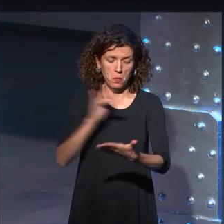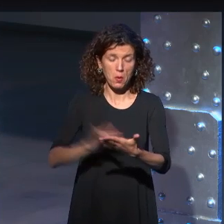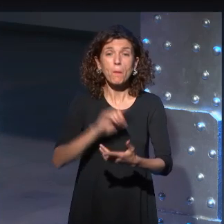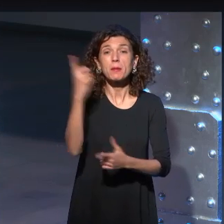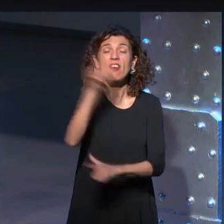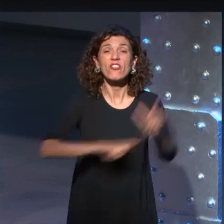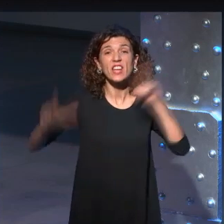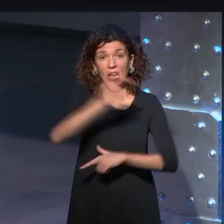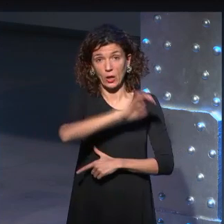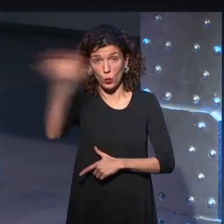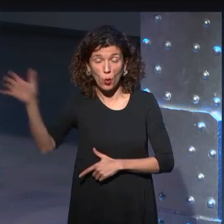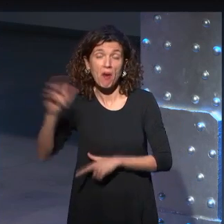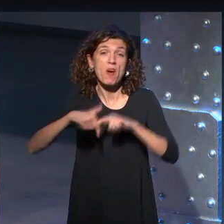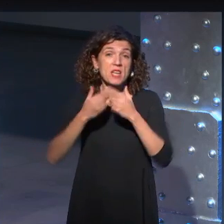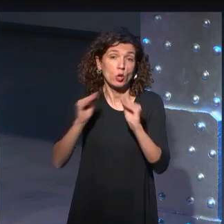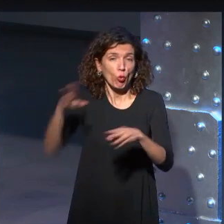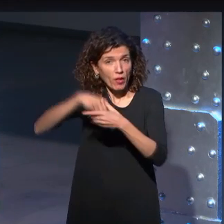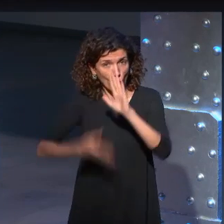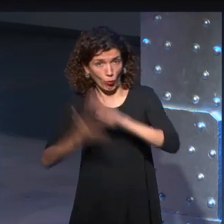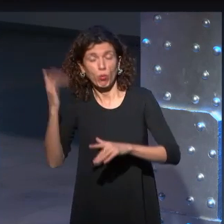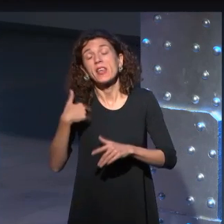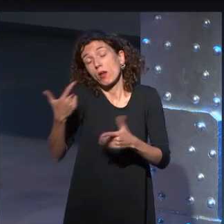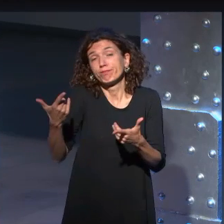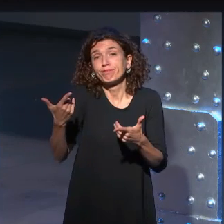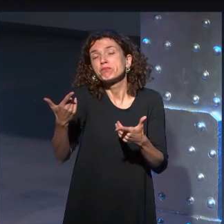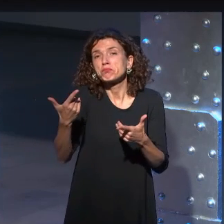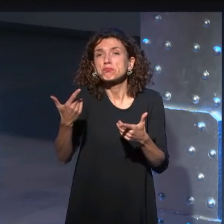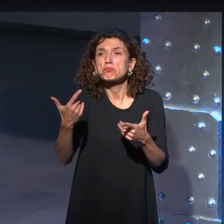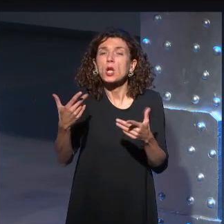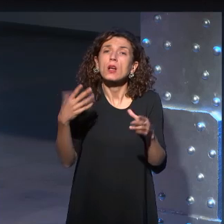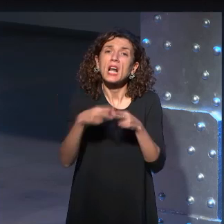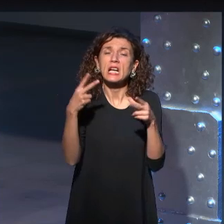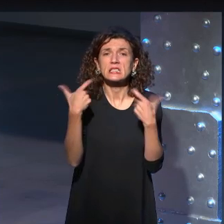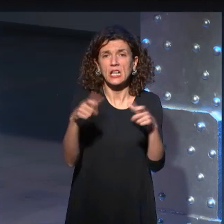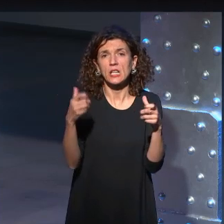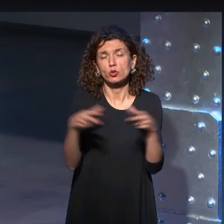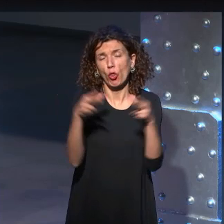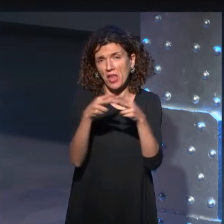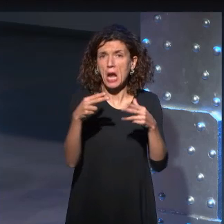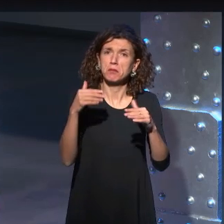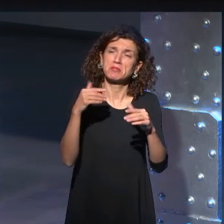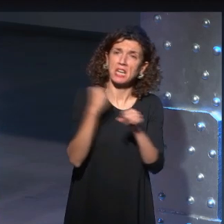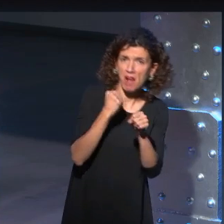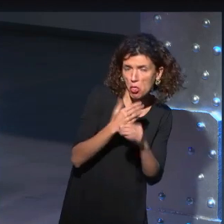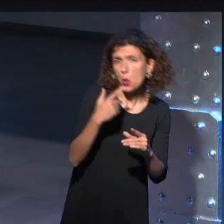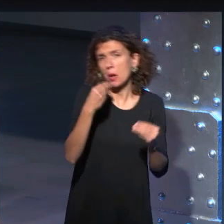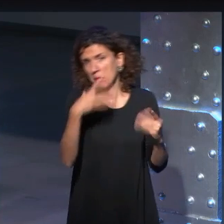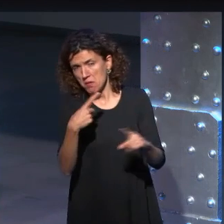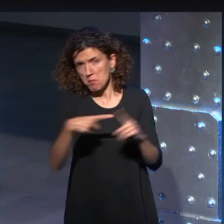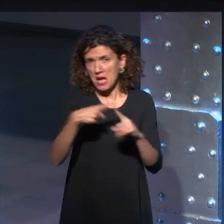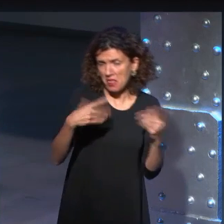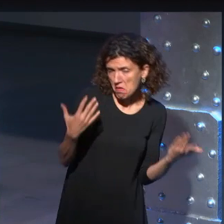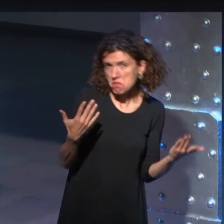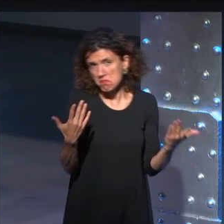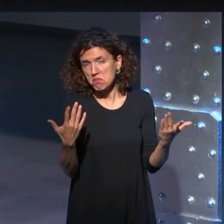viaje a Europa que va a ser alguien de su familia. Ellos pertenecen a una clase media trabajadora, le decimos la